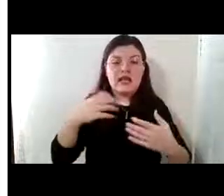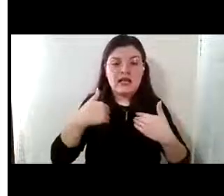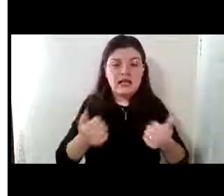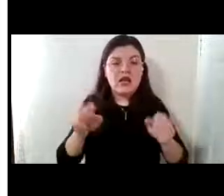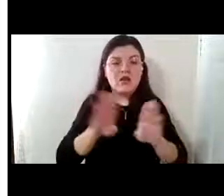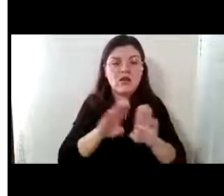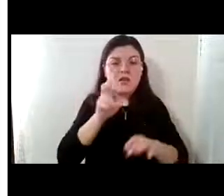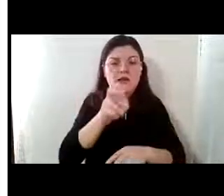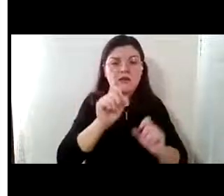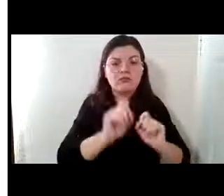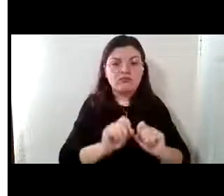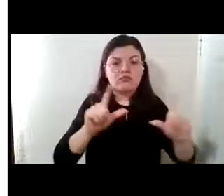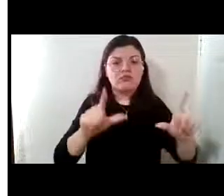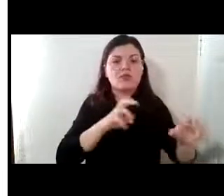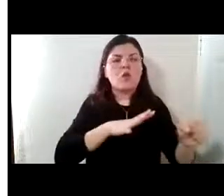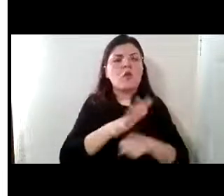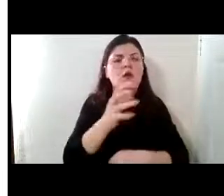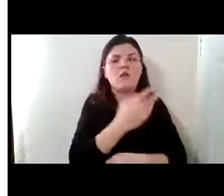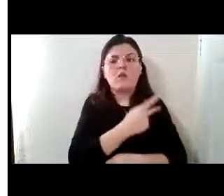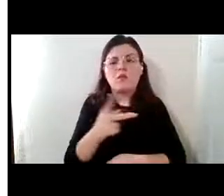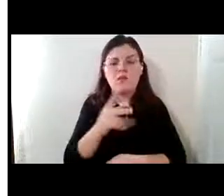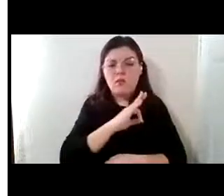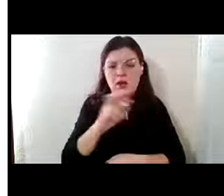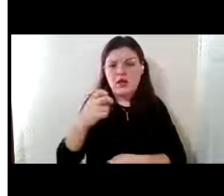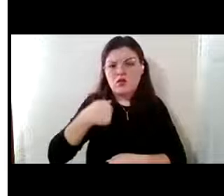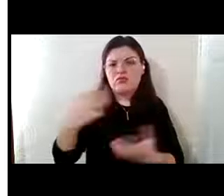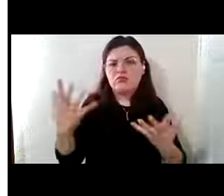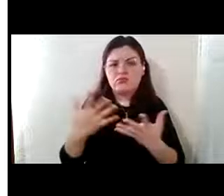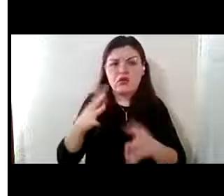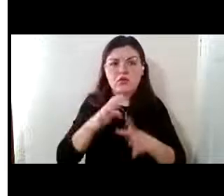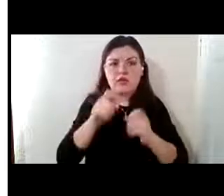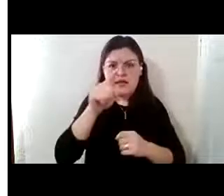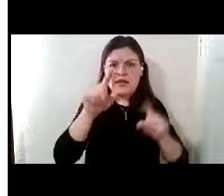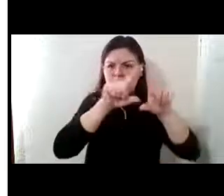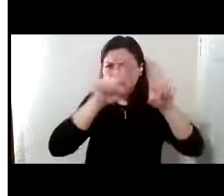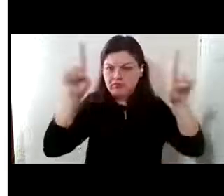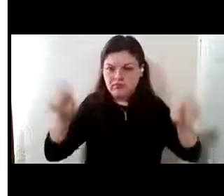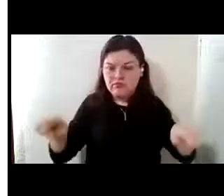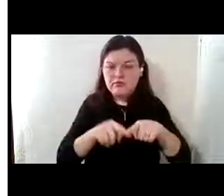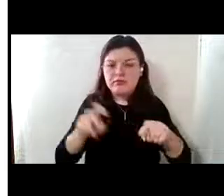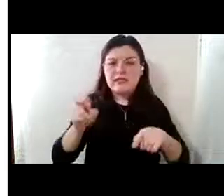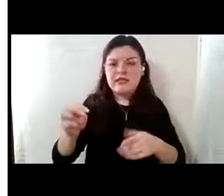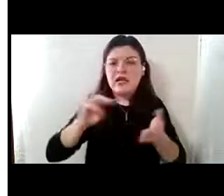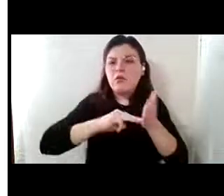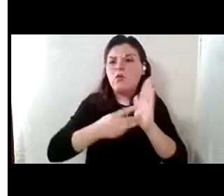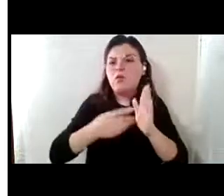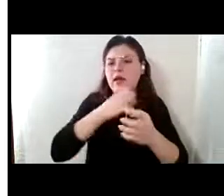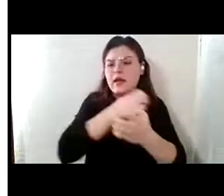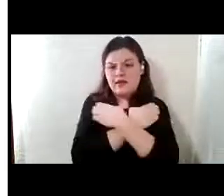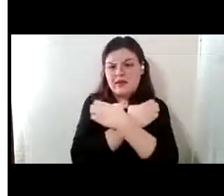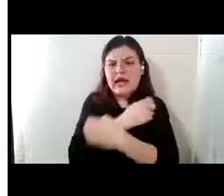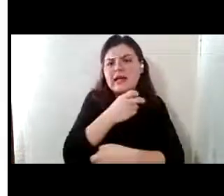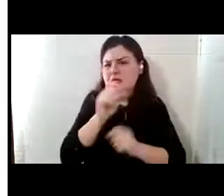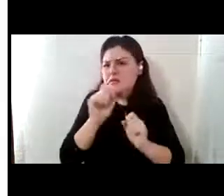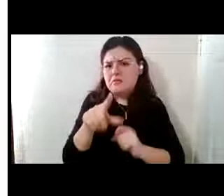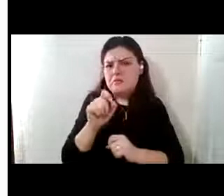desde mi posición, qué es lo que puedo hacer. Imaginen, esta tabla es del modelo educativo, que así se concibe o así se ve.